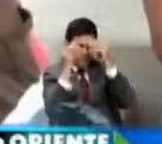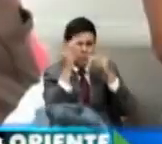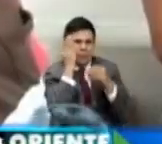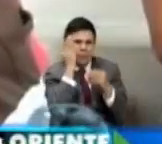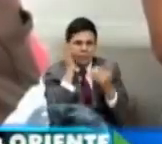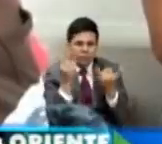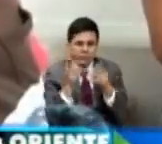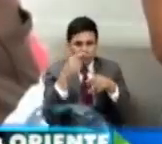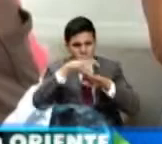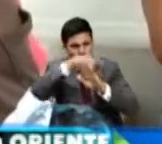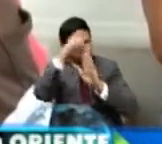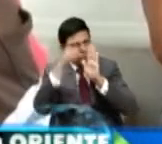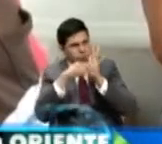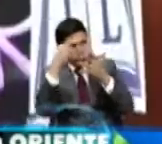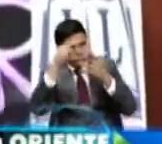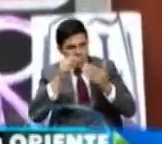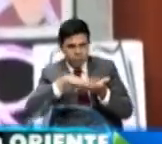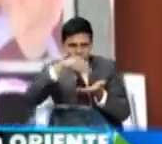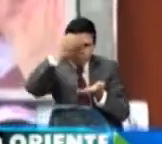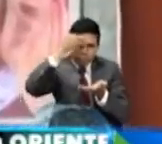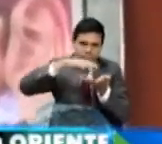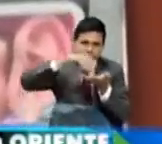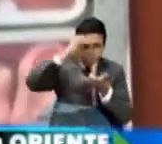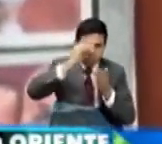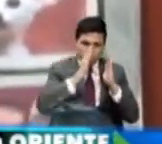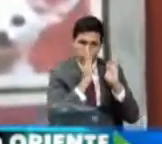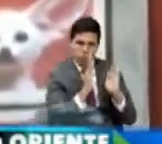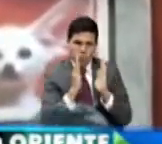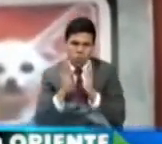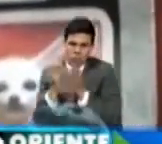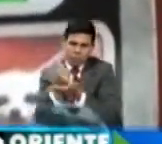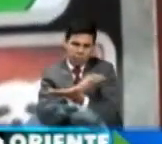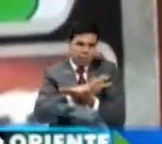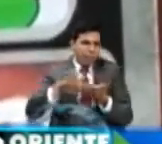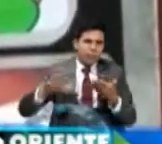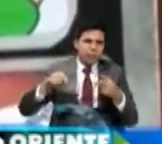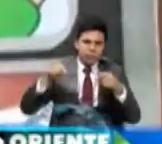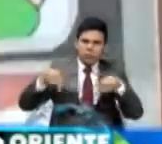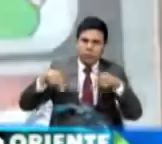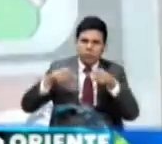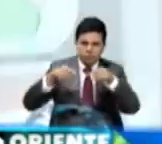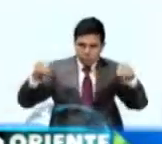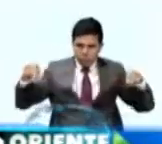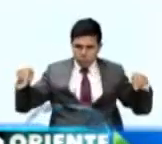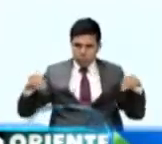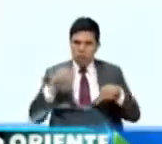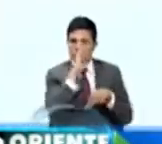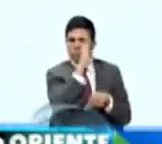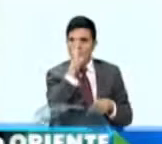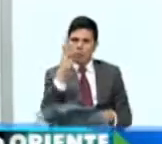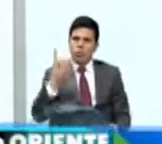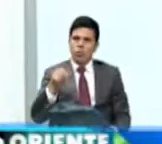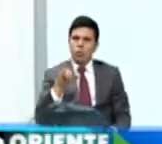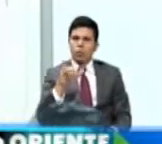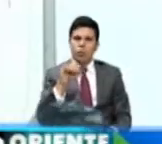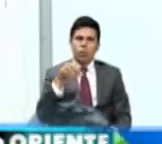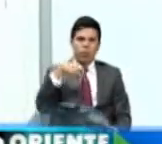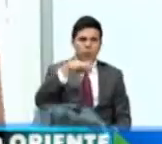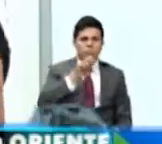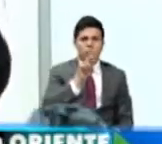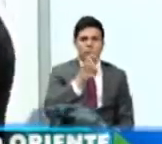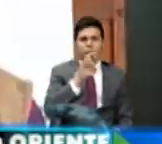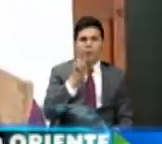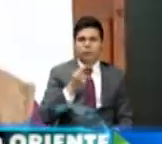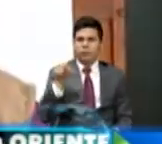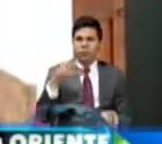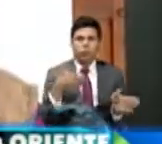herramientas tecnológicas. Un aprendizaje por ciclos totalmente gratis dictado en las instalaciones de la Biblioteca Pública Julio Pérez Ferrer. Se